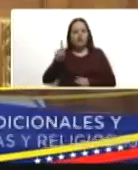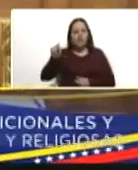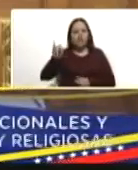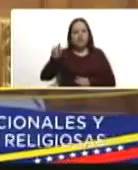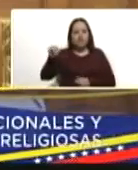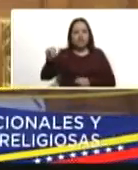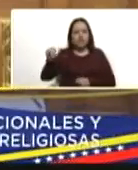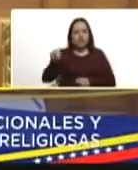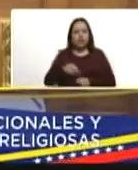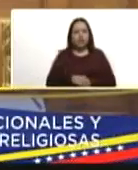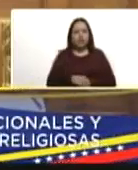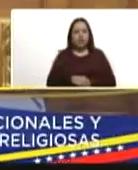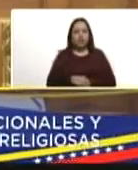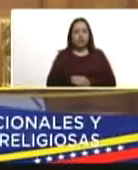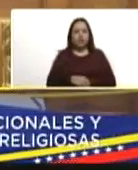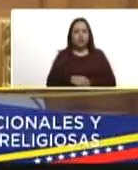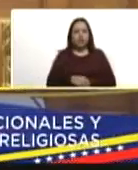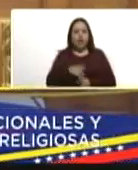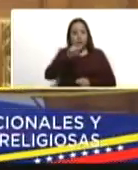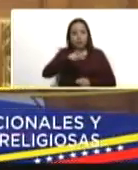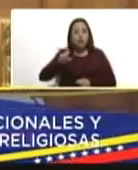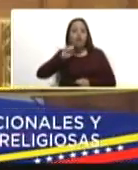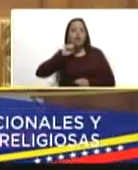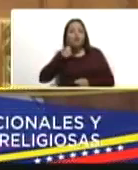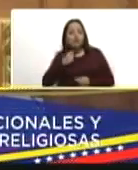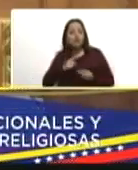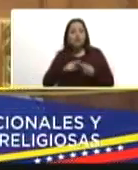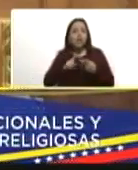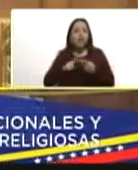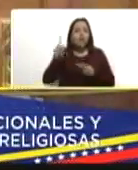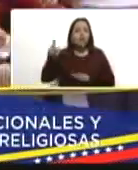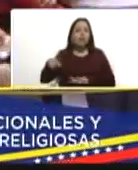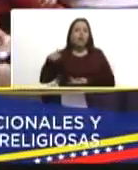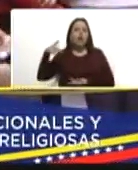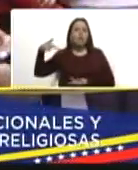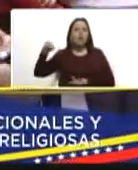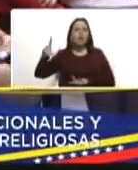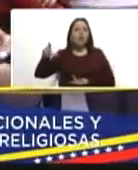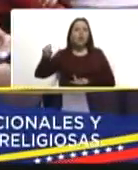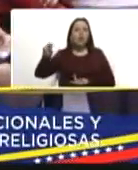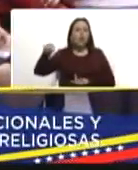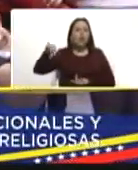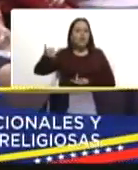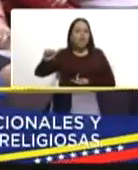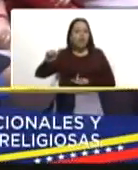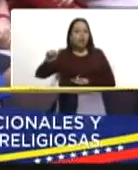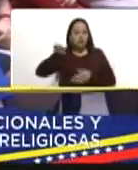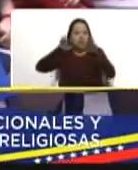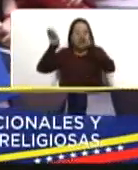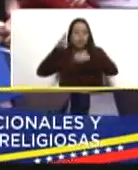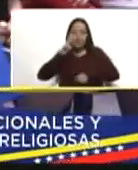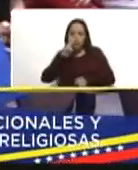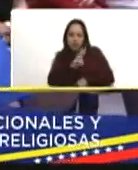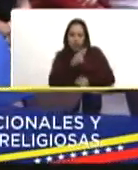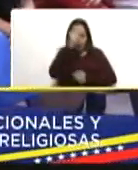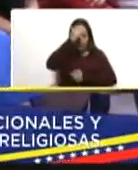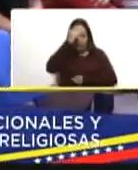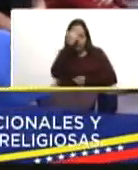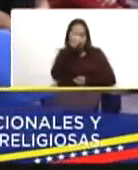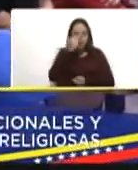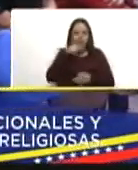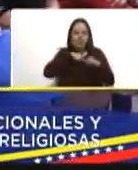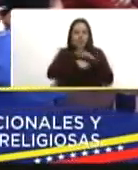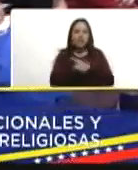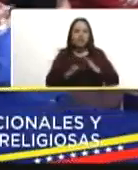van los rusos y los polacos van los turistas rusos y polacos los he visto bailando salsa en San Agustín en